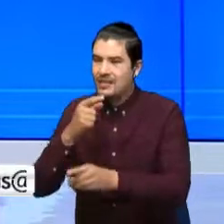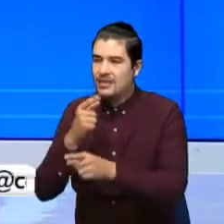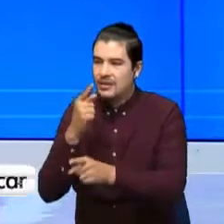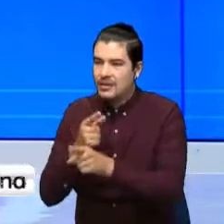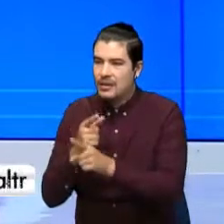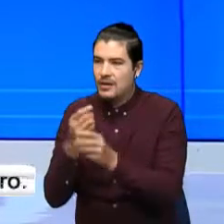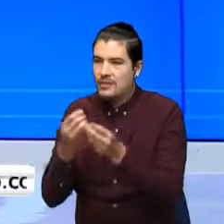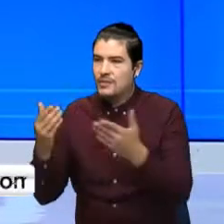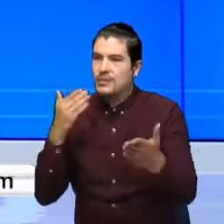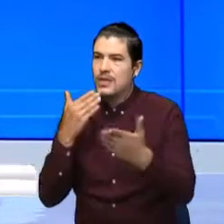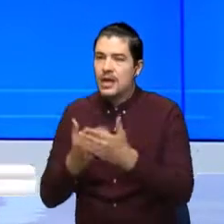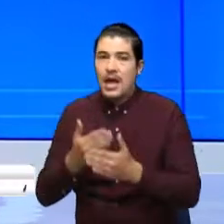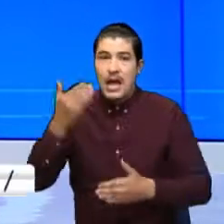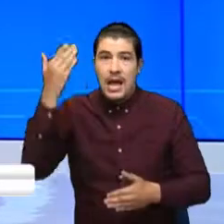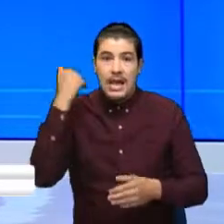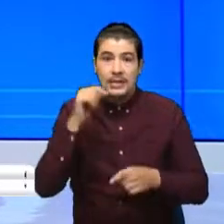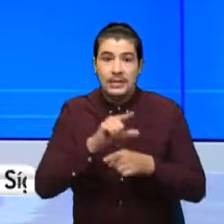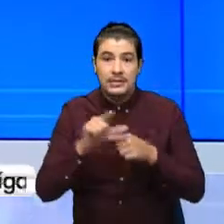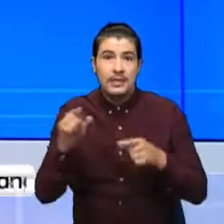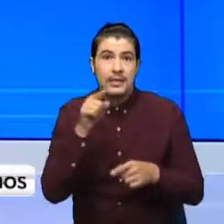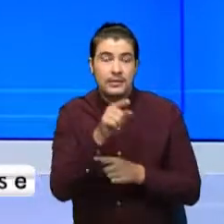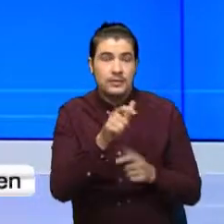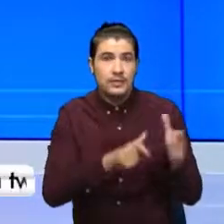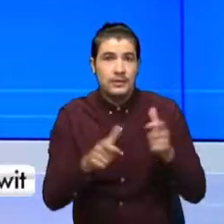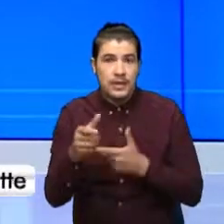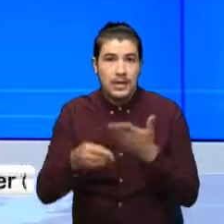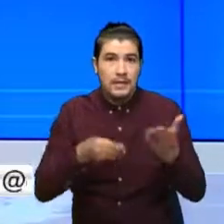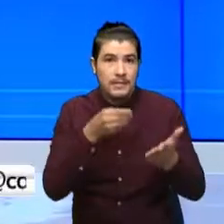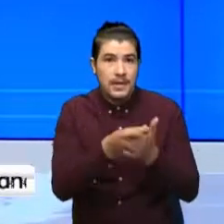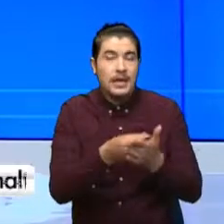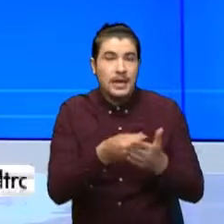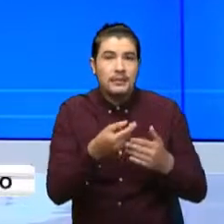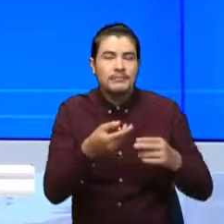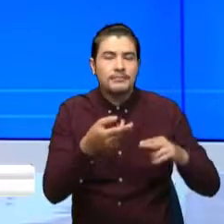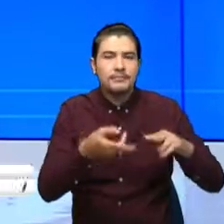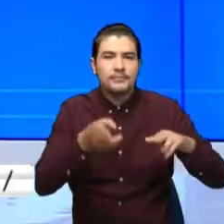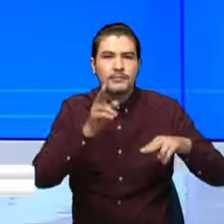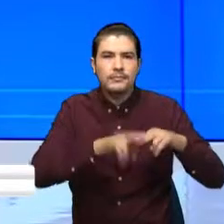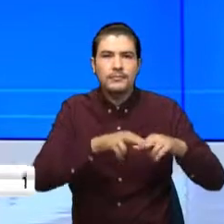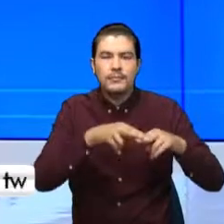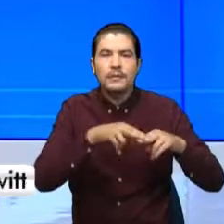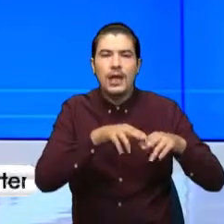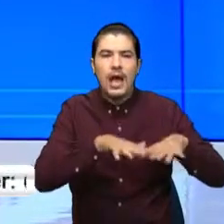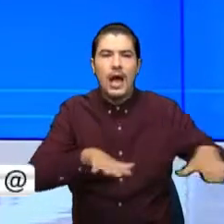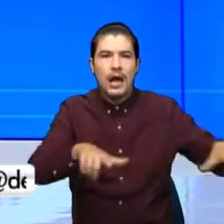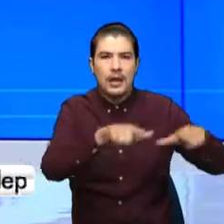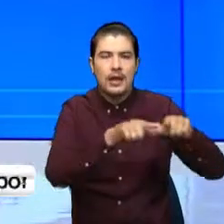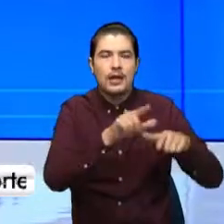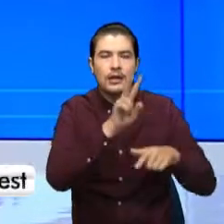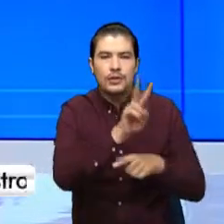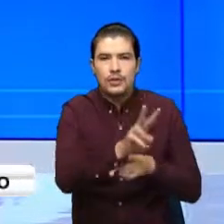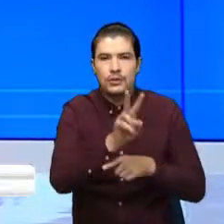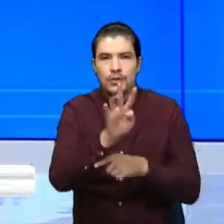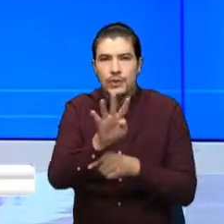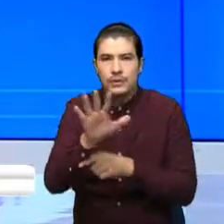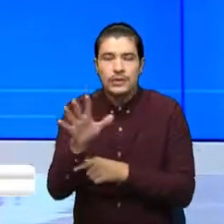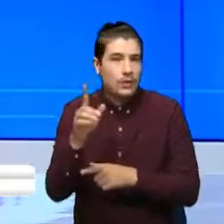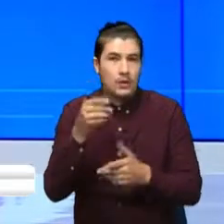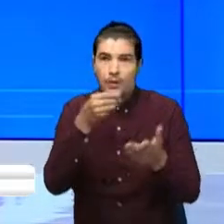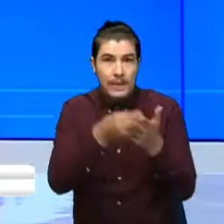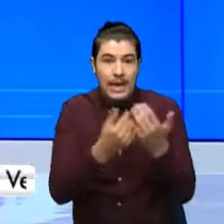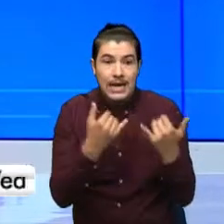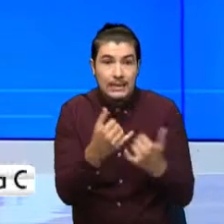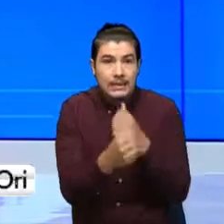y a partir de esta semana los contribuyentes del impuesto predial de los sectores 2 4 y 5 que no ha pagado la vigencia 2019